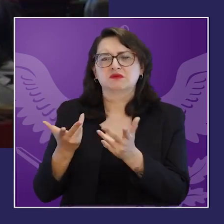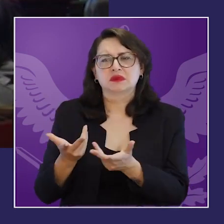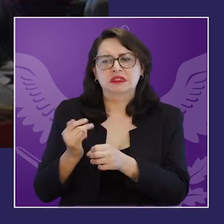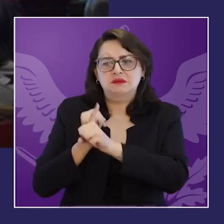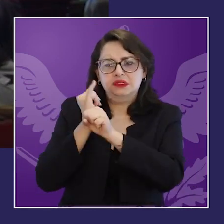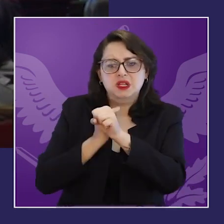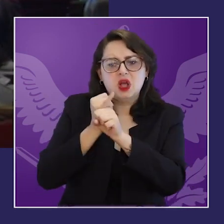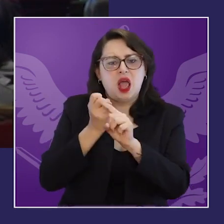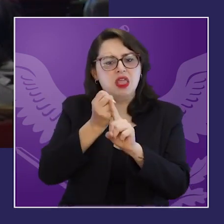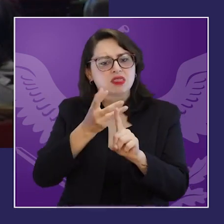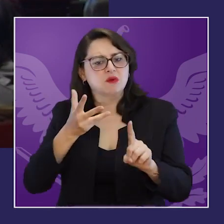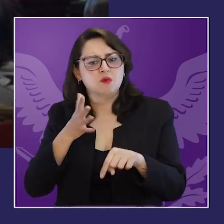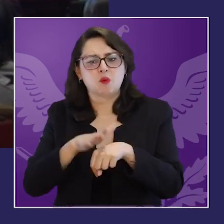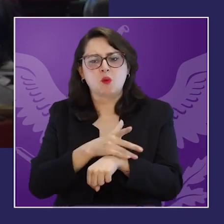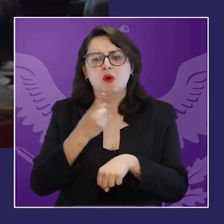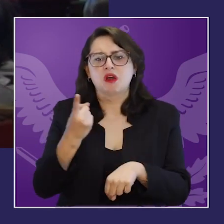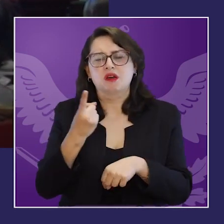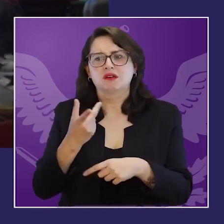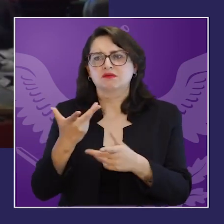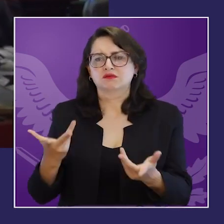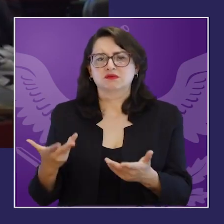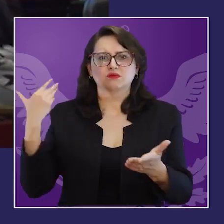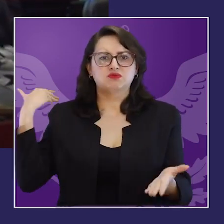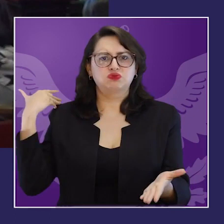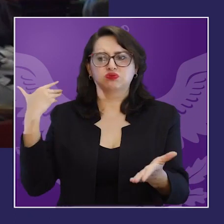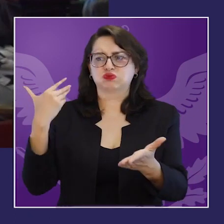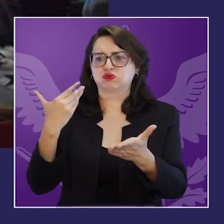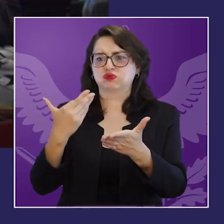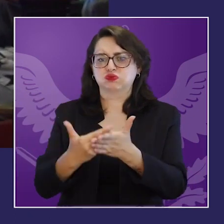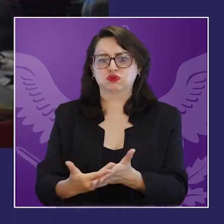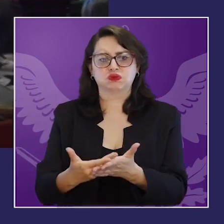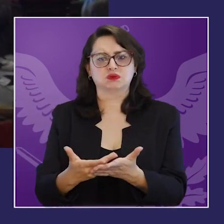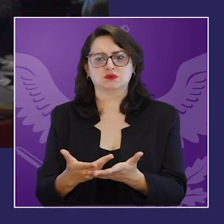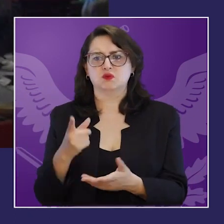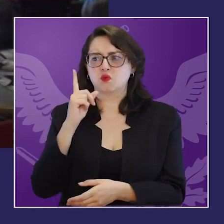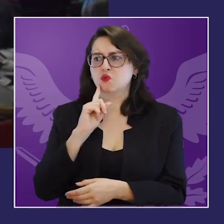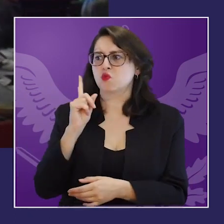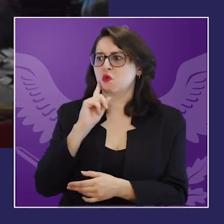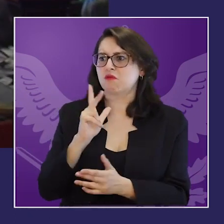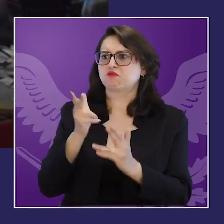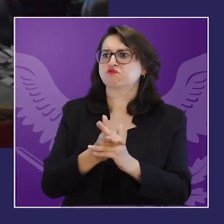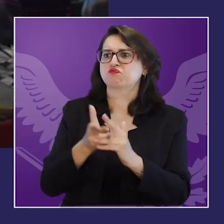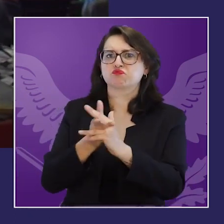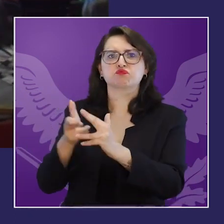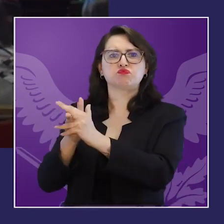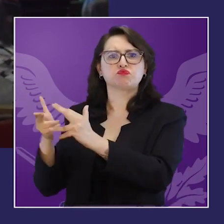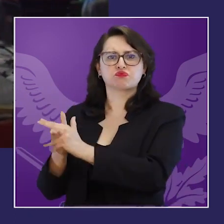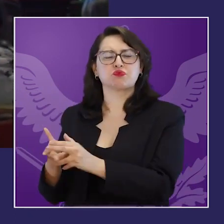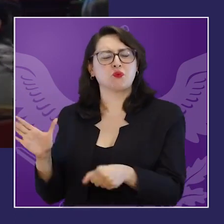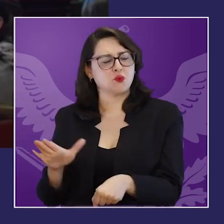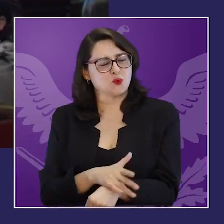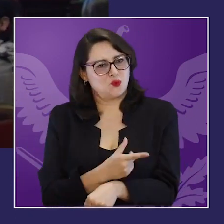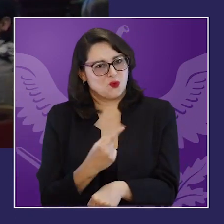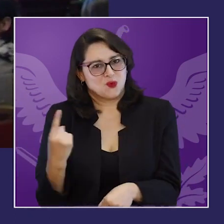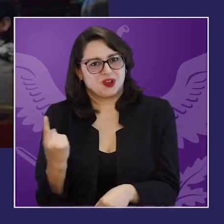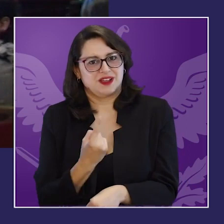femicidio. ¿Hay alguna explicación antropológica, algún elemento atávico con el cual la humanidad a lo largo de su evolución haya